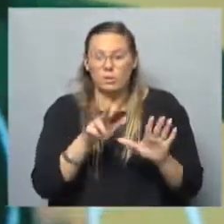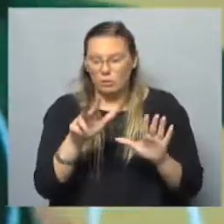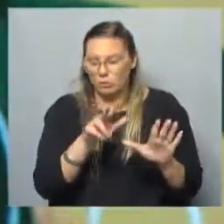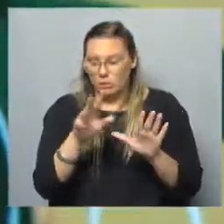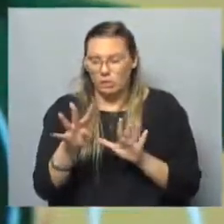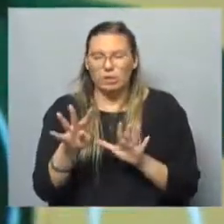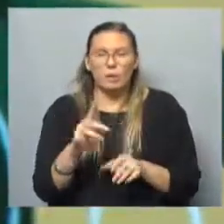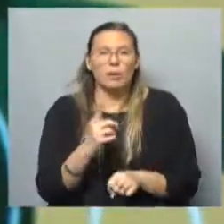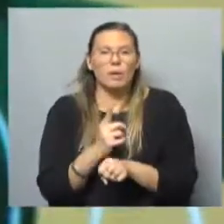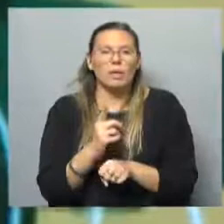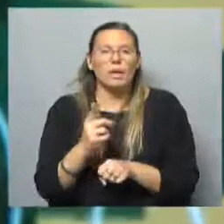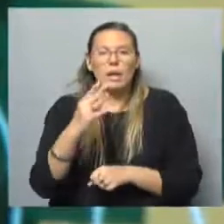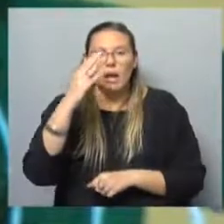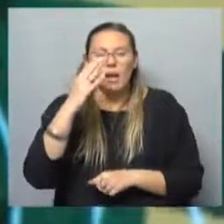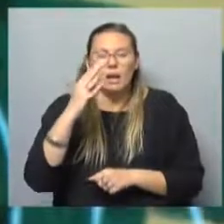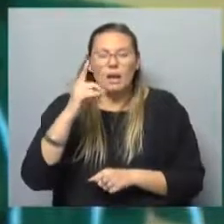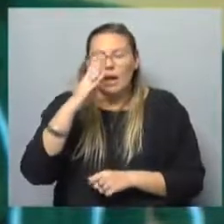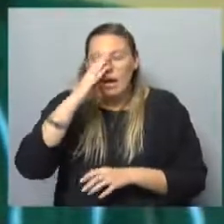como director en el Carnaval Mayor ahí.